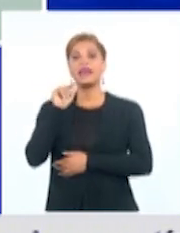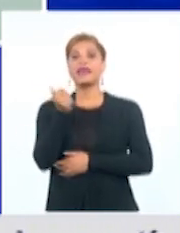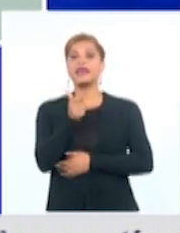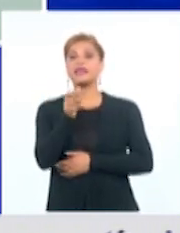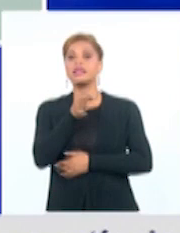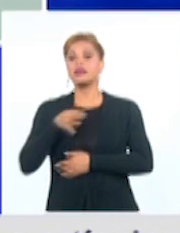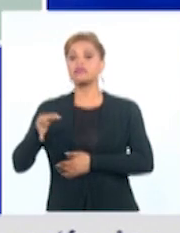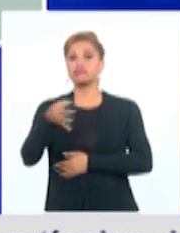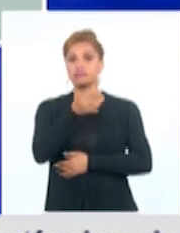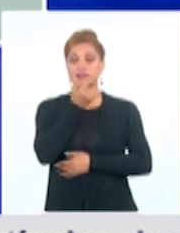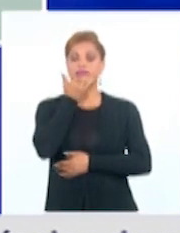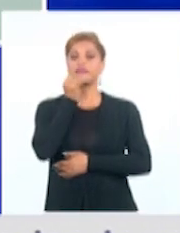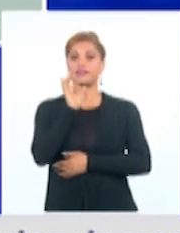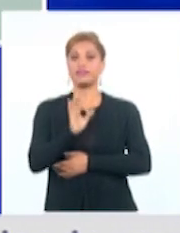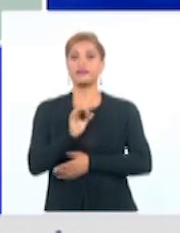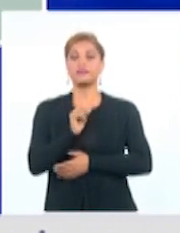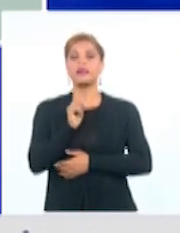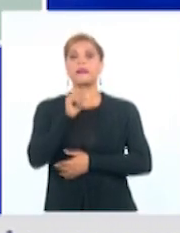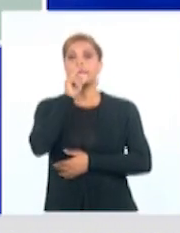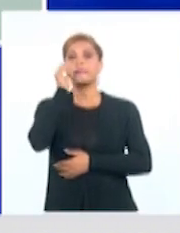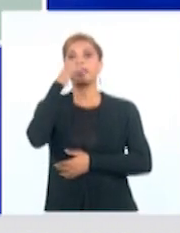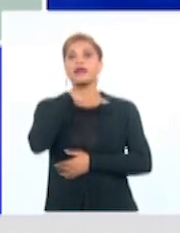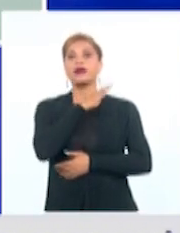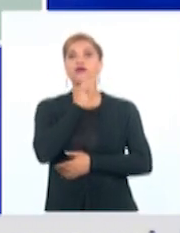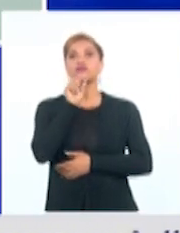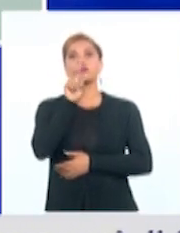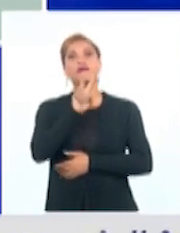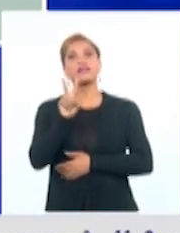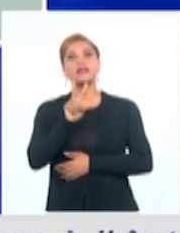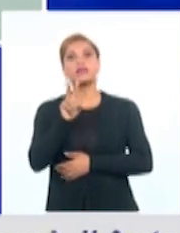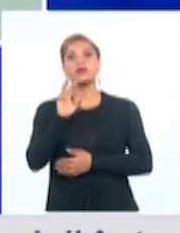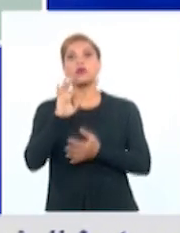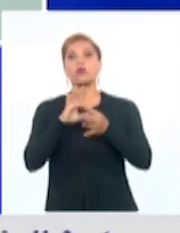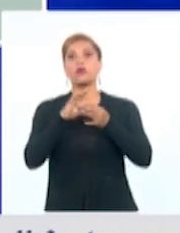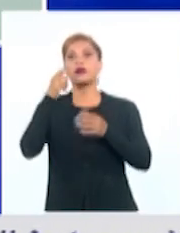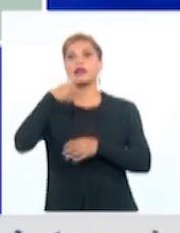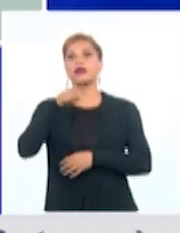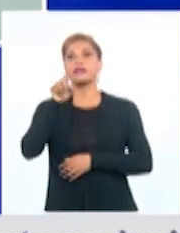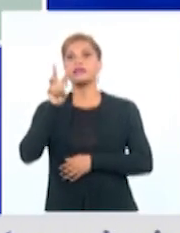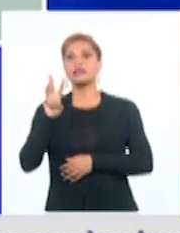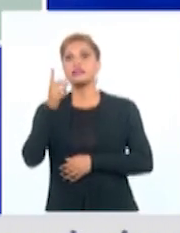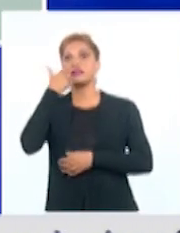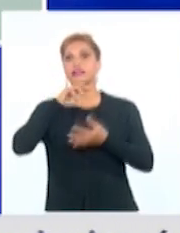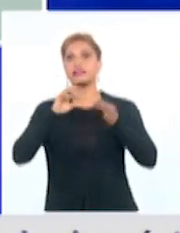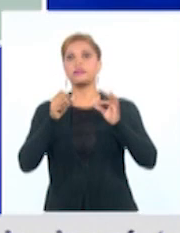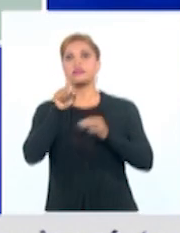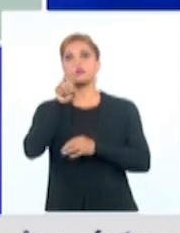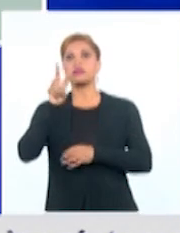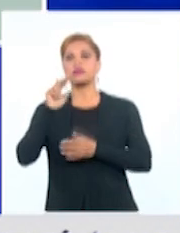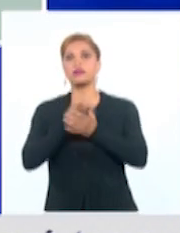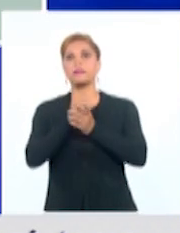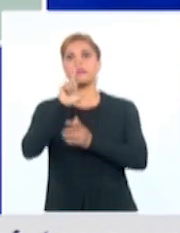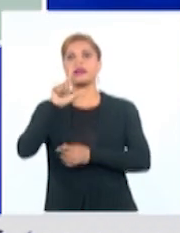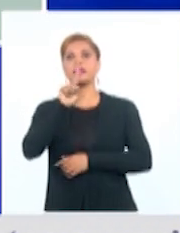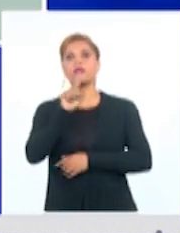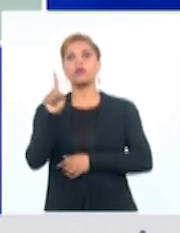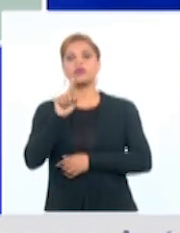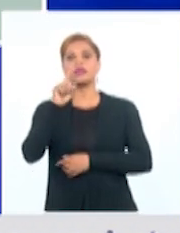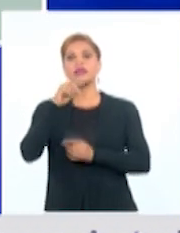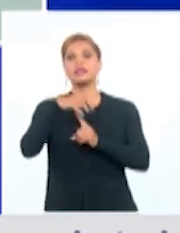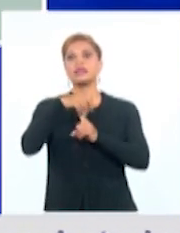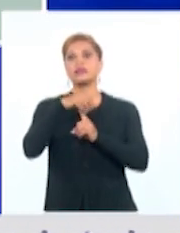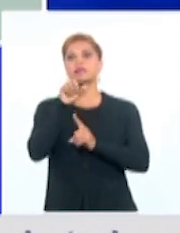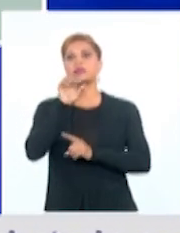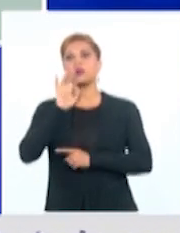11 municipios. Vallabonda con 22, Guanajay con 13, Artemisa 12, Mariel 11, San Cristóbal 8,